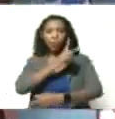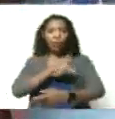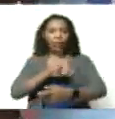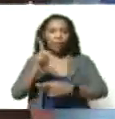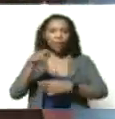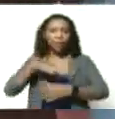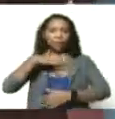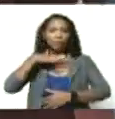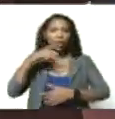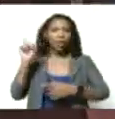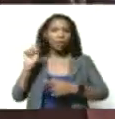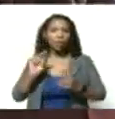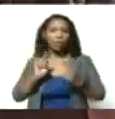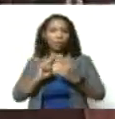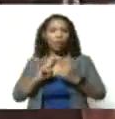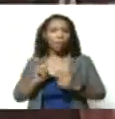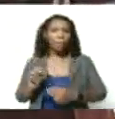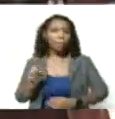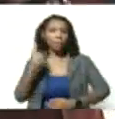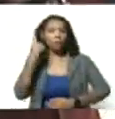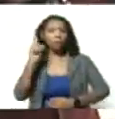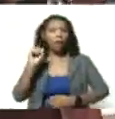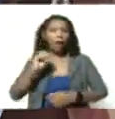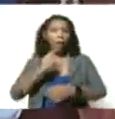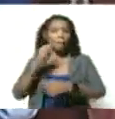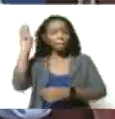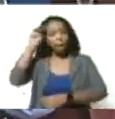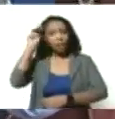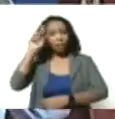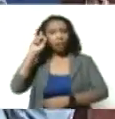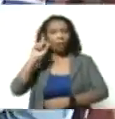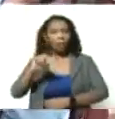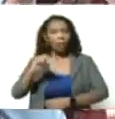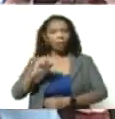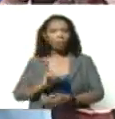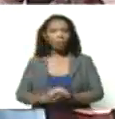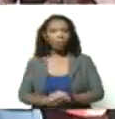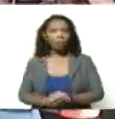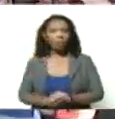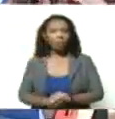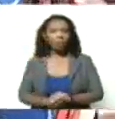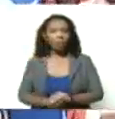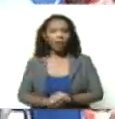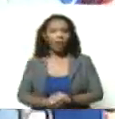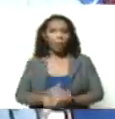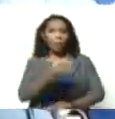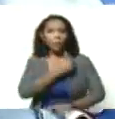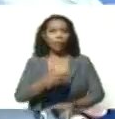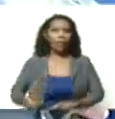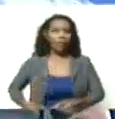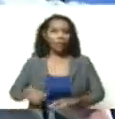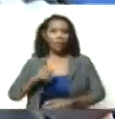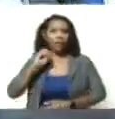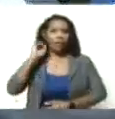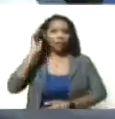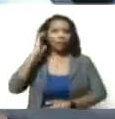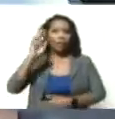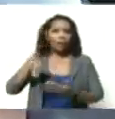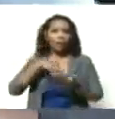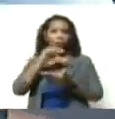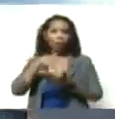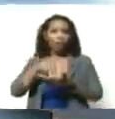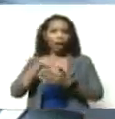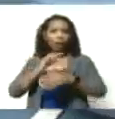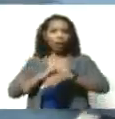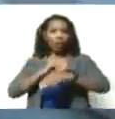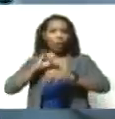Sabana Grande cuando se conocieron el maestro Earle Herrera y también el presidente de la Asamblea Nacional, el doctor